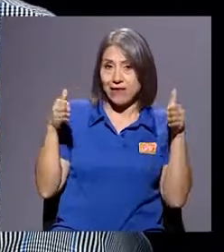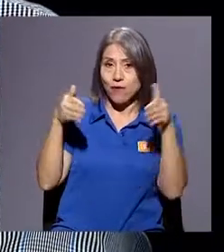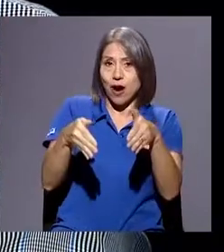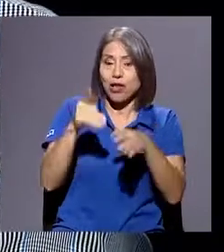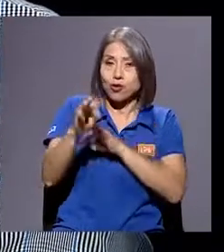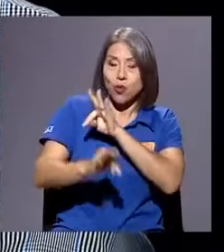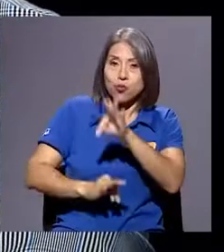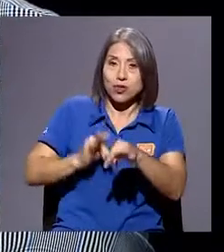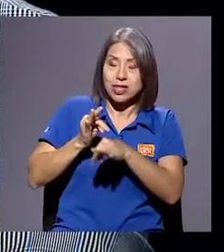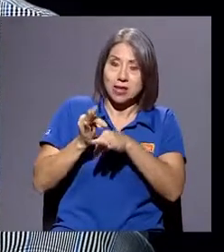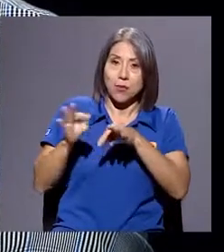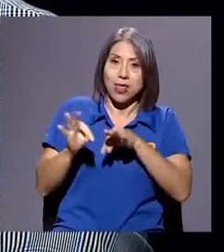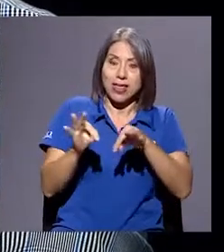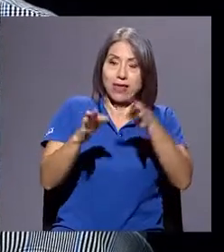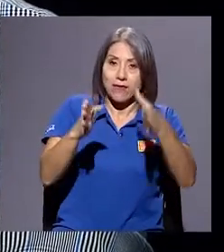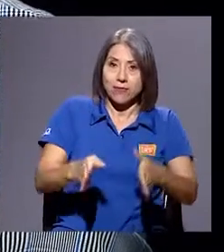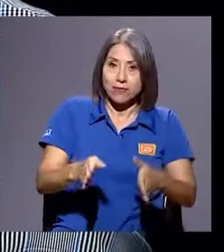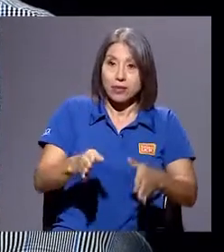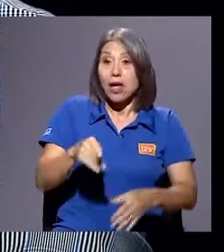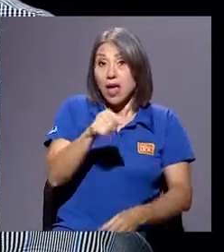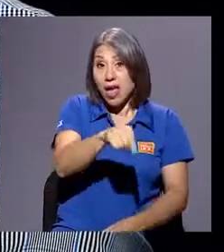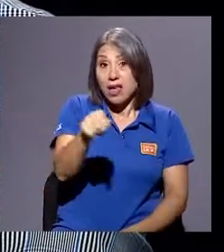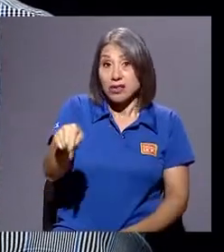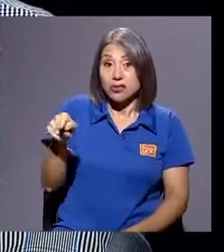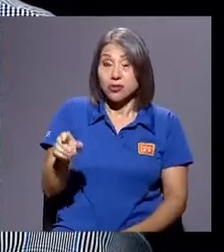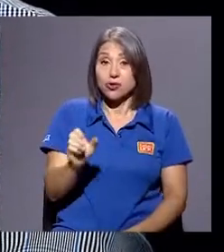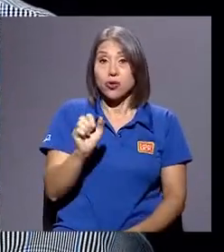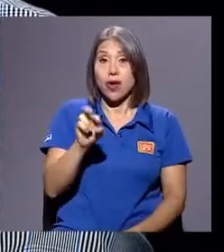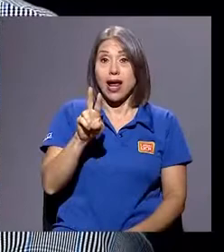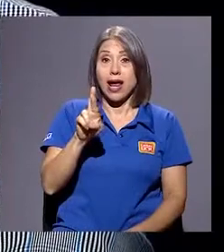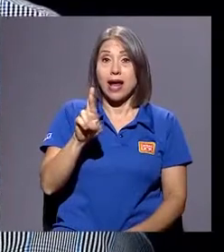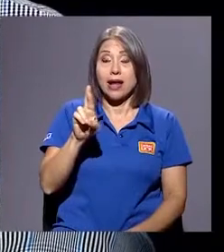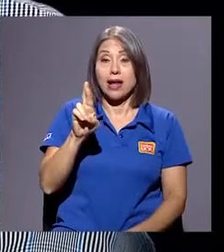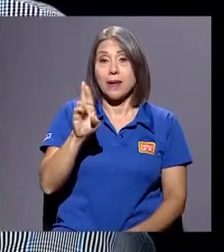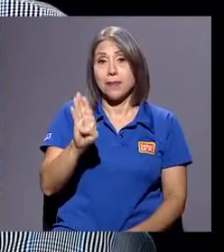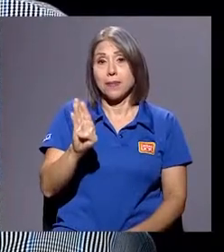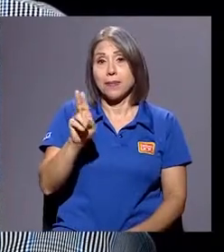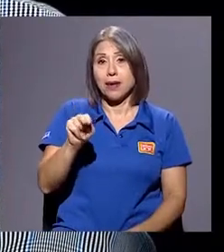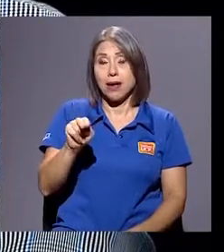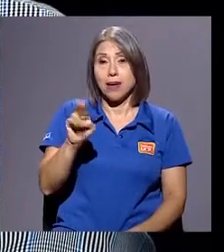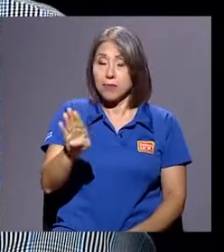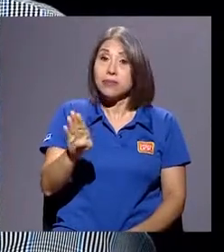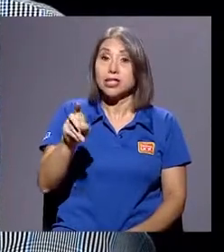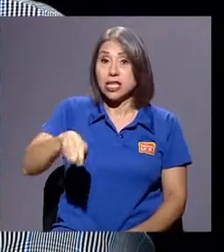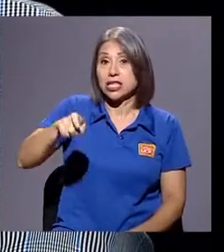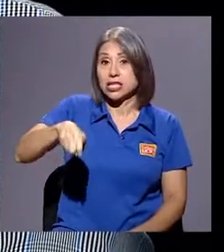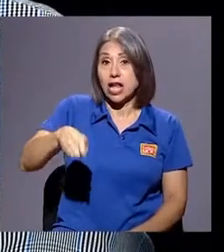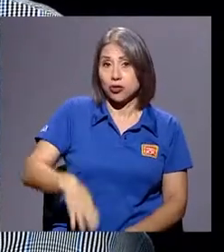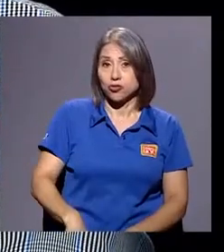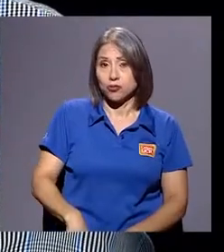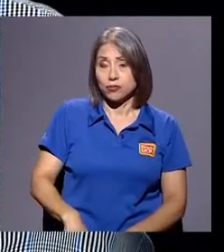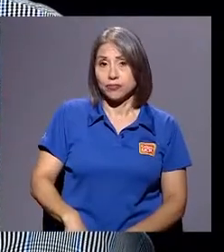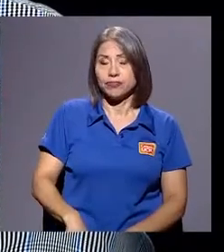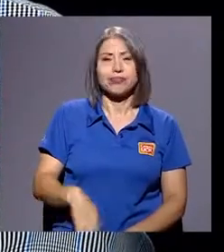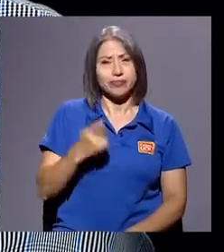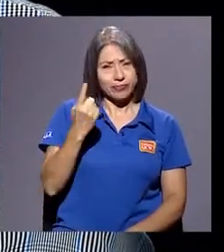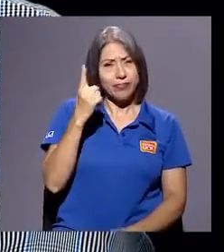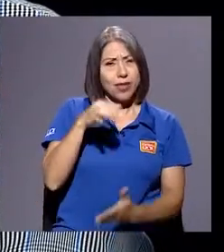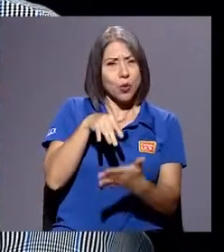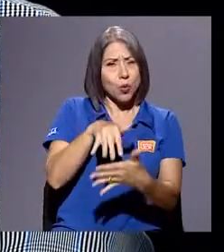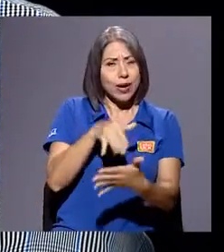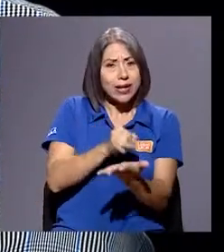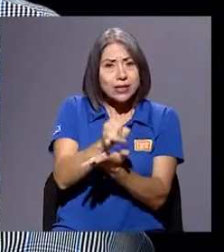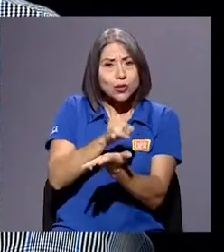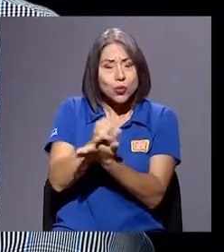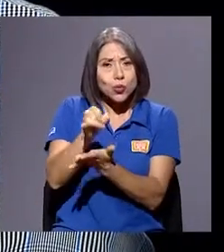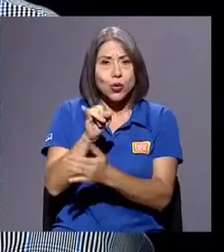necesarios. Y son tan necesarios que se lo digo abiertamente. En un estudio que hicimos en el Instituto Costarricense